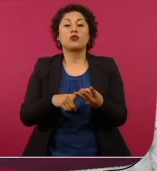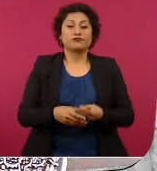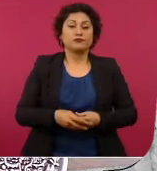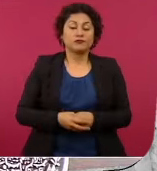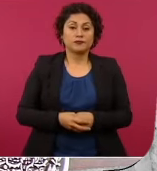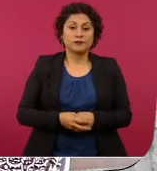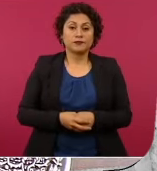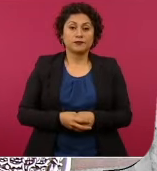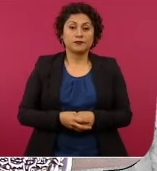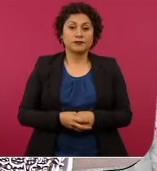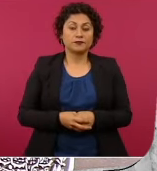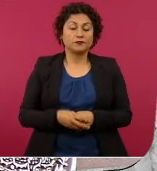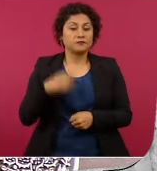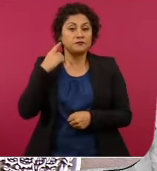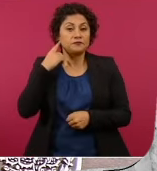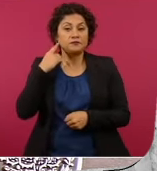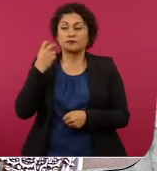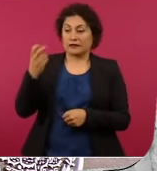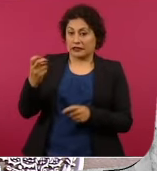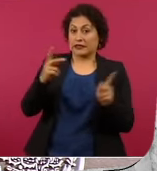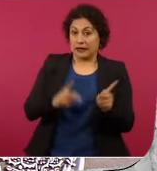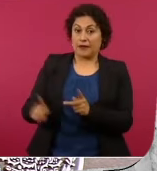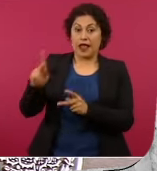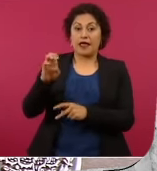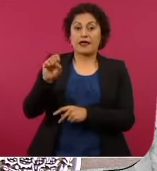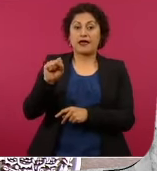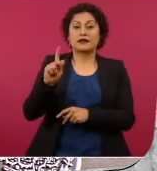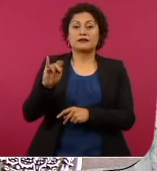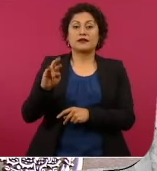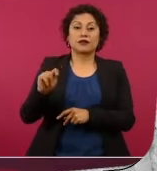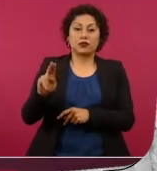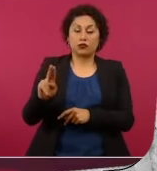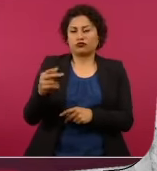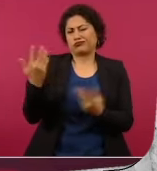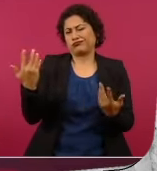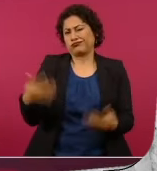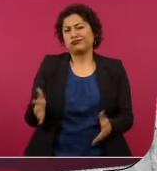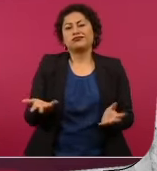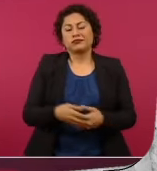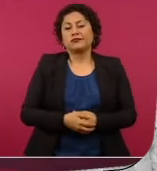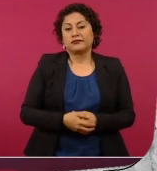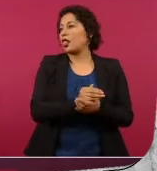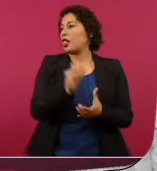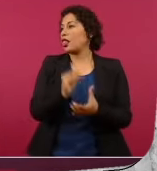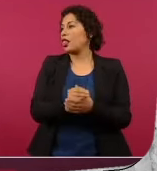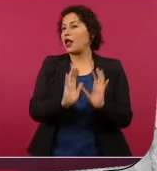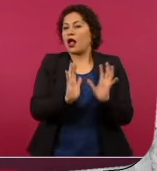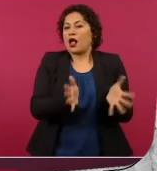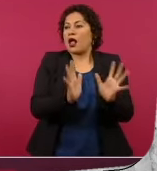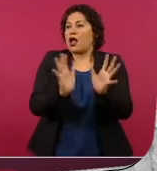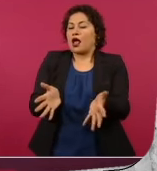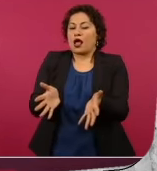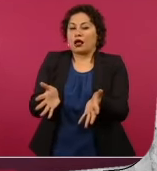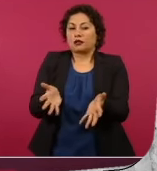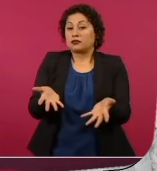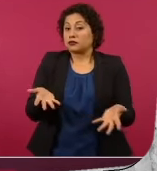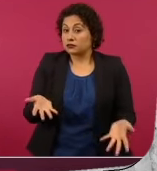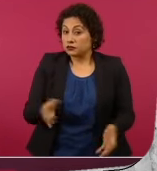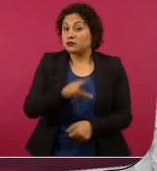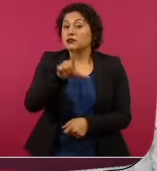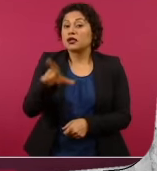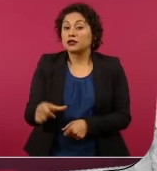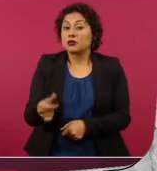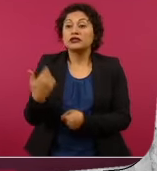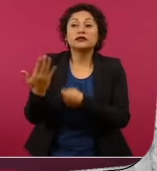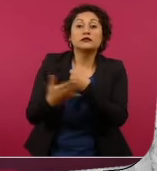Roo, Playa Espíritu. Entonces, si las dejamos así y si regresan los de antes,